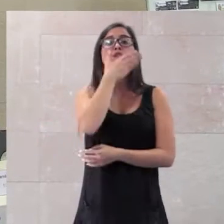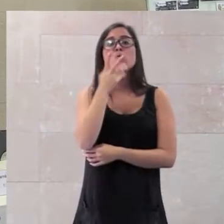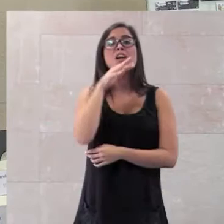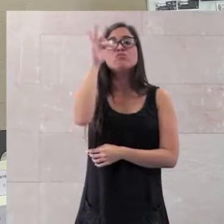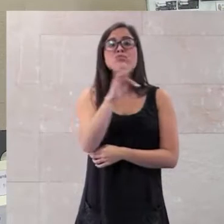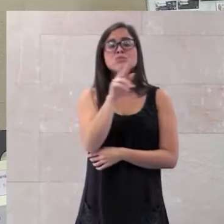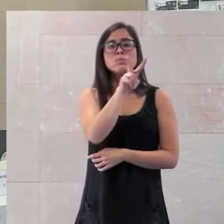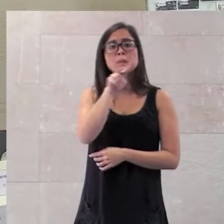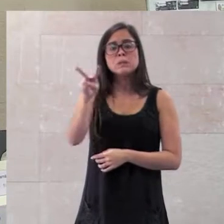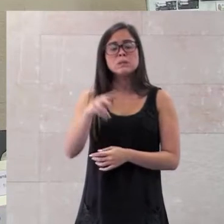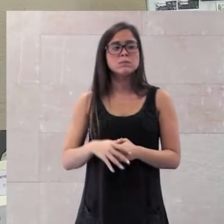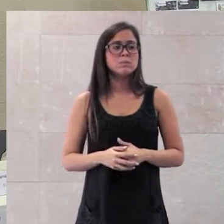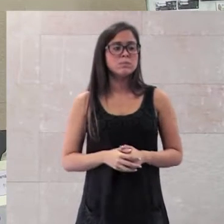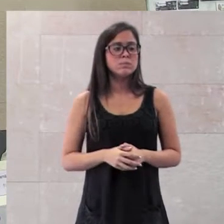escuelas,